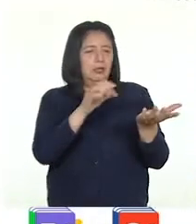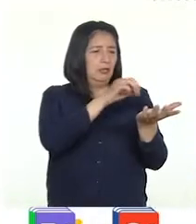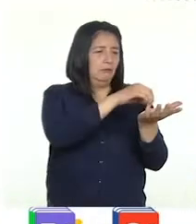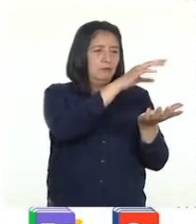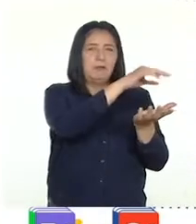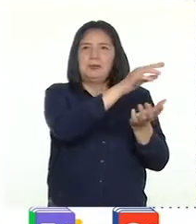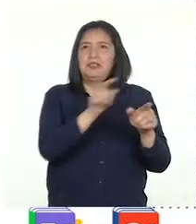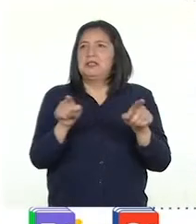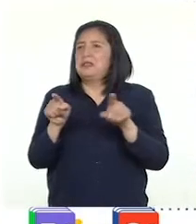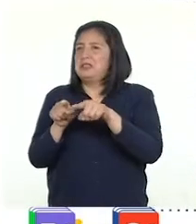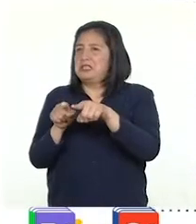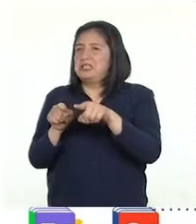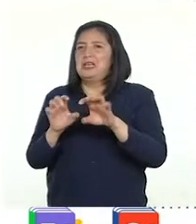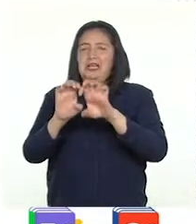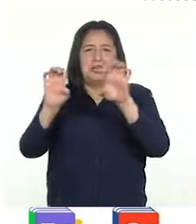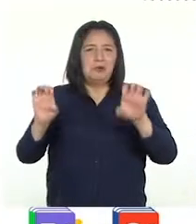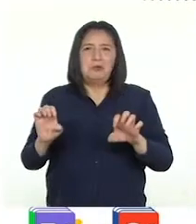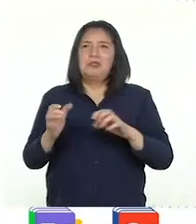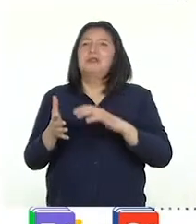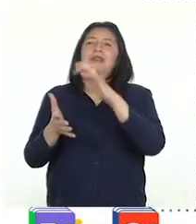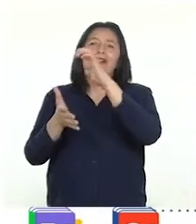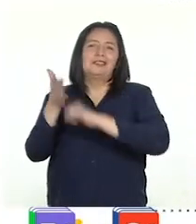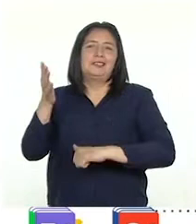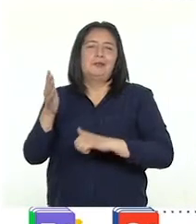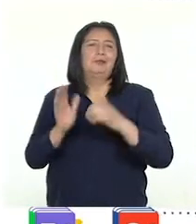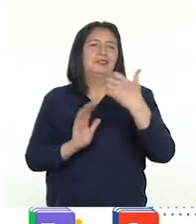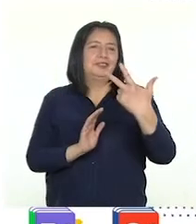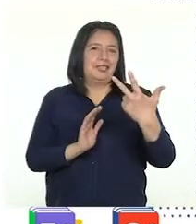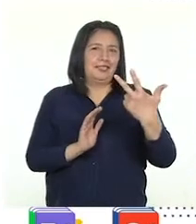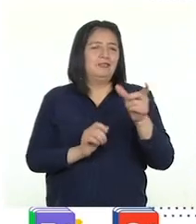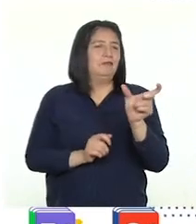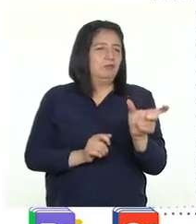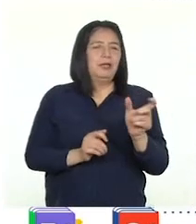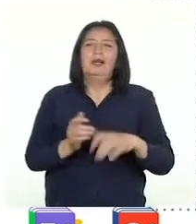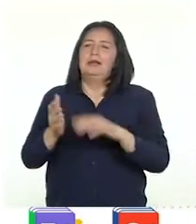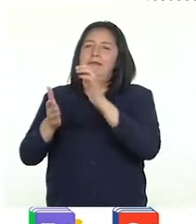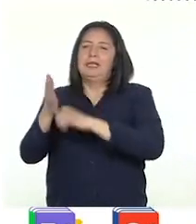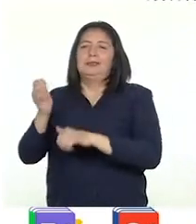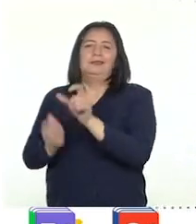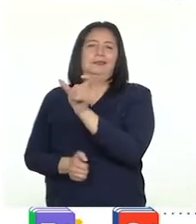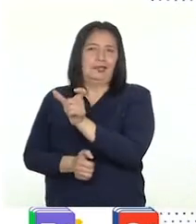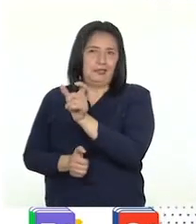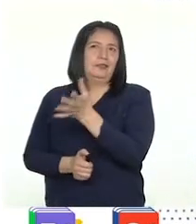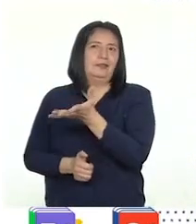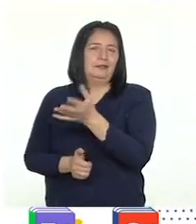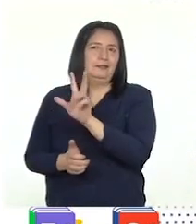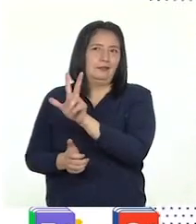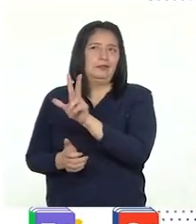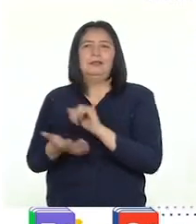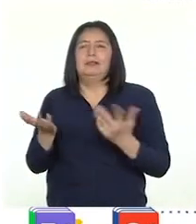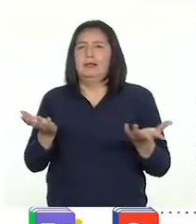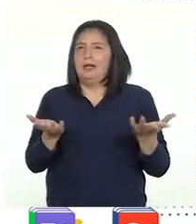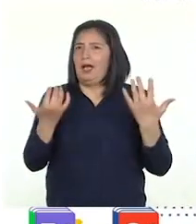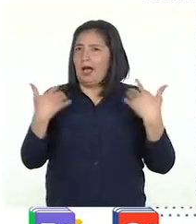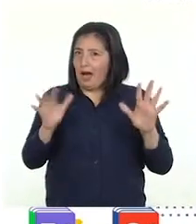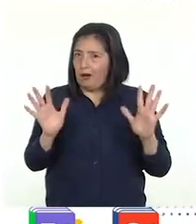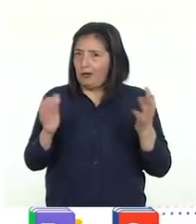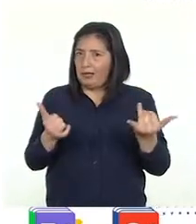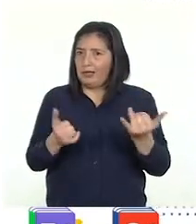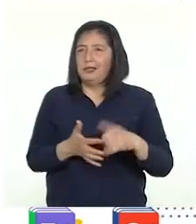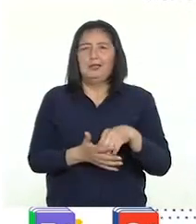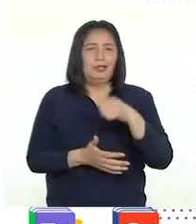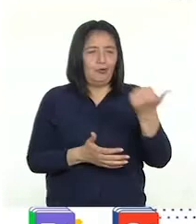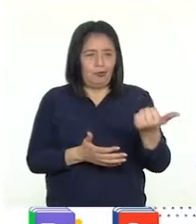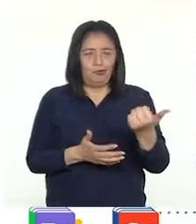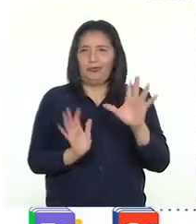la ecuación le quitamos o restamos 3 unidades a cada miembro. Y ahora llegamos al